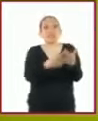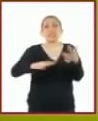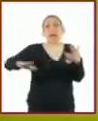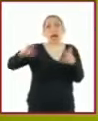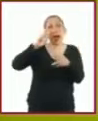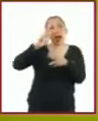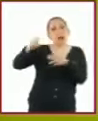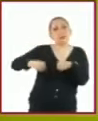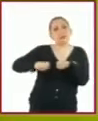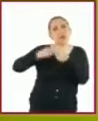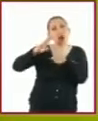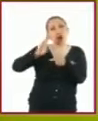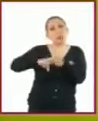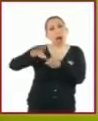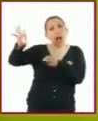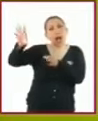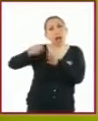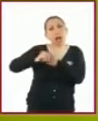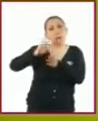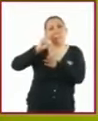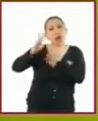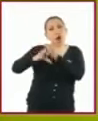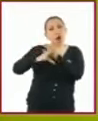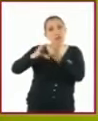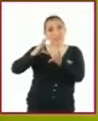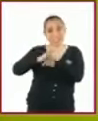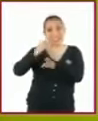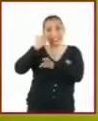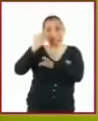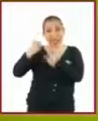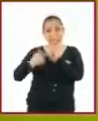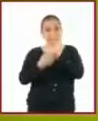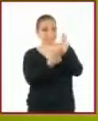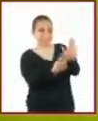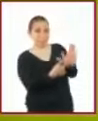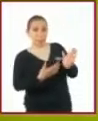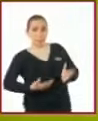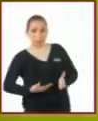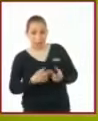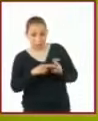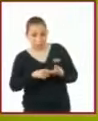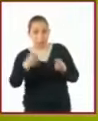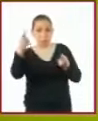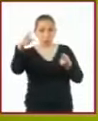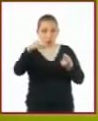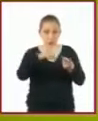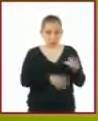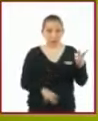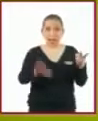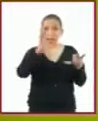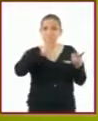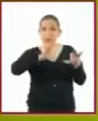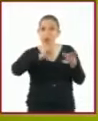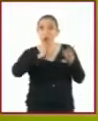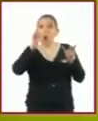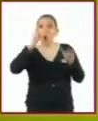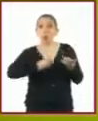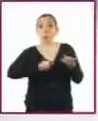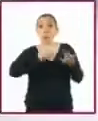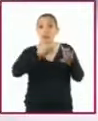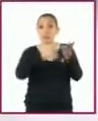de las personas, pues retoman elementos que desean reflejar a través del baile, la música, el canto o la